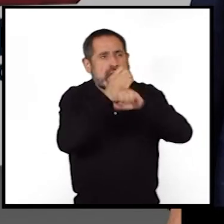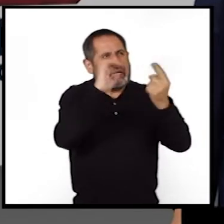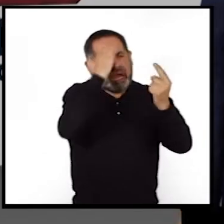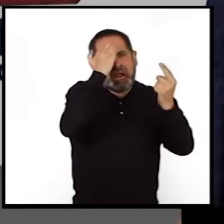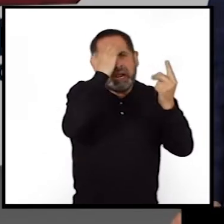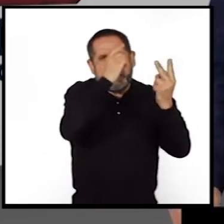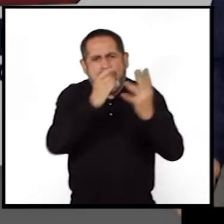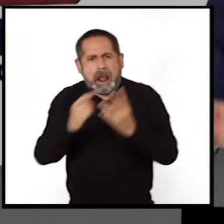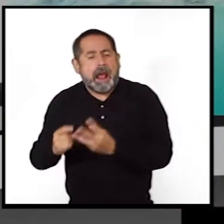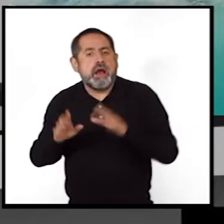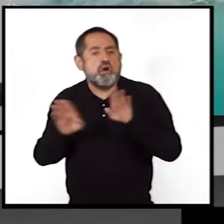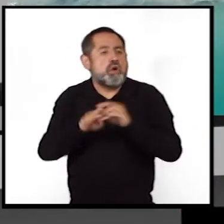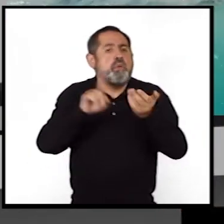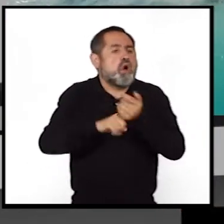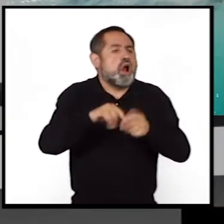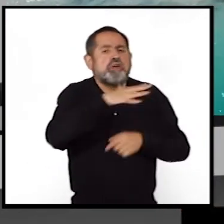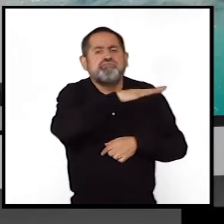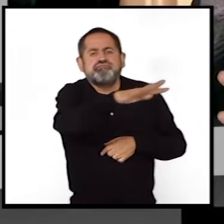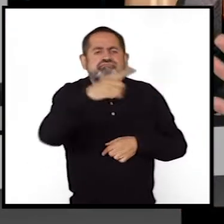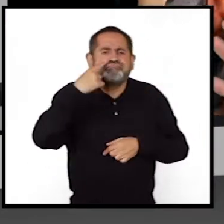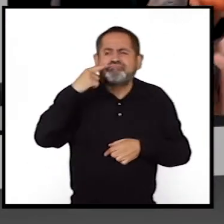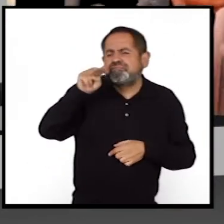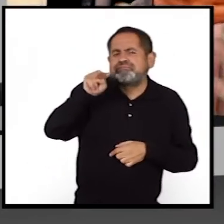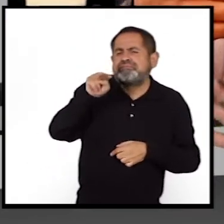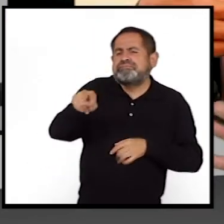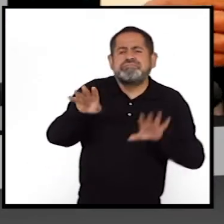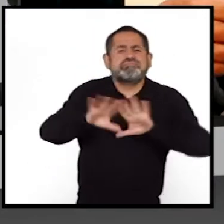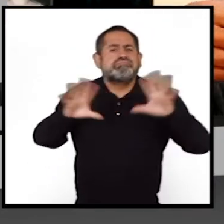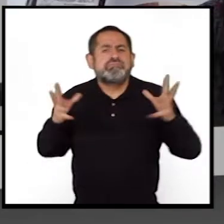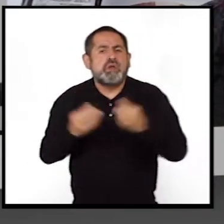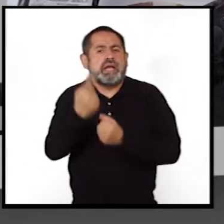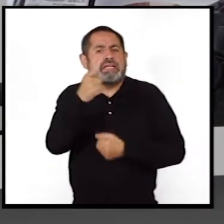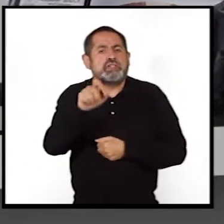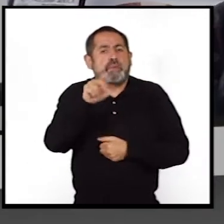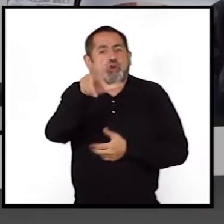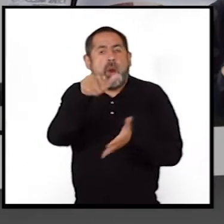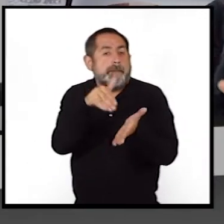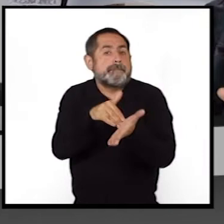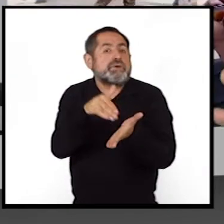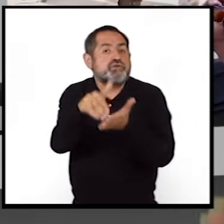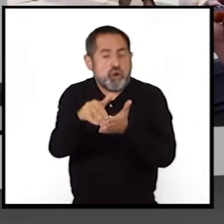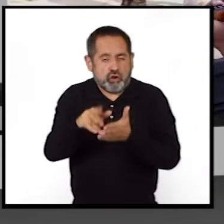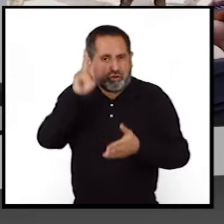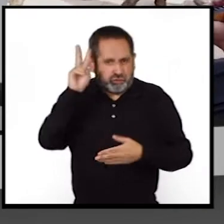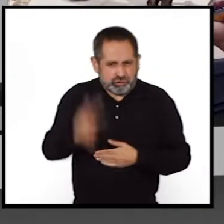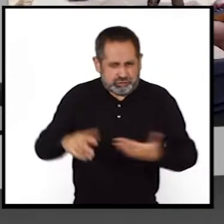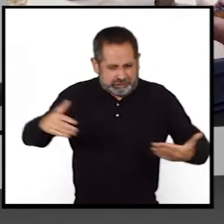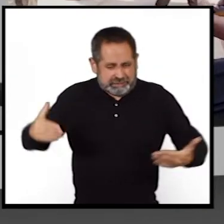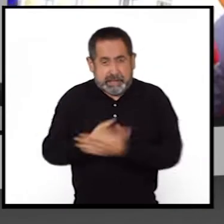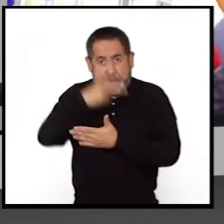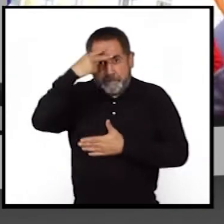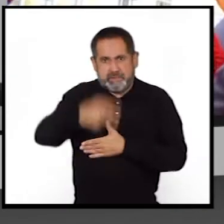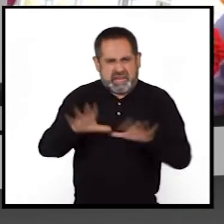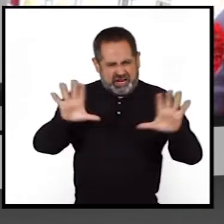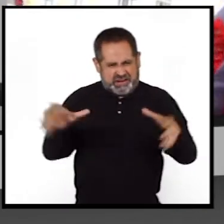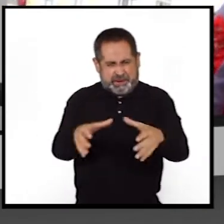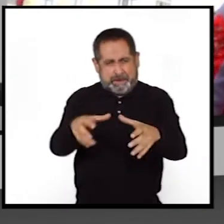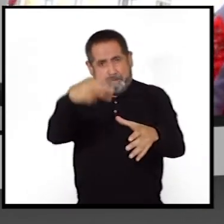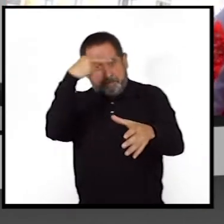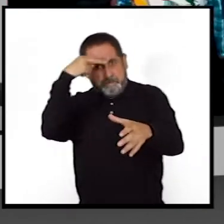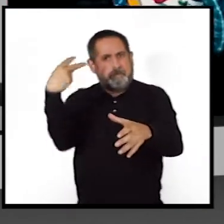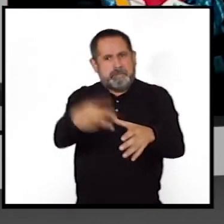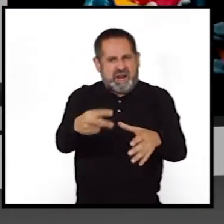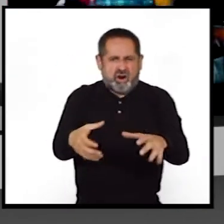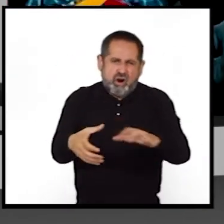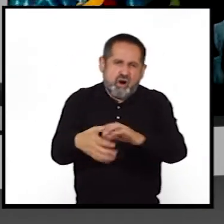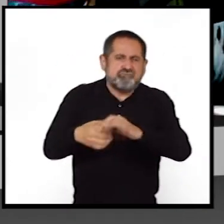entidades federativas. Crucemos los mares, abracemos a los más de 128 millones de habitantes en un